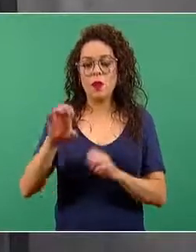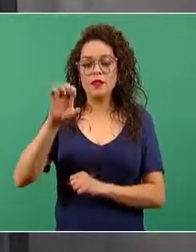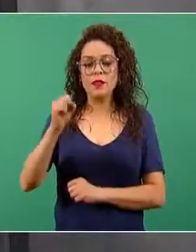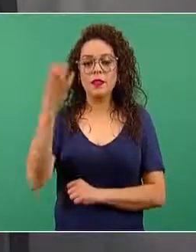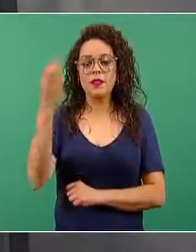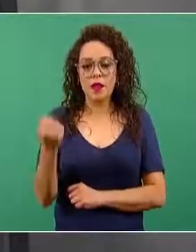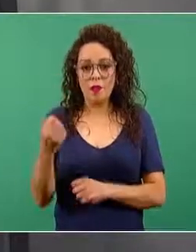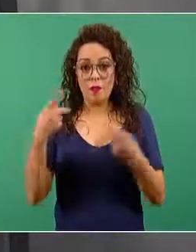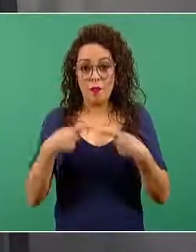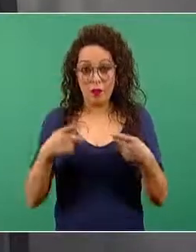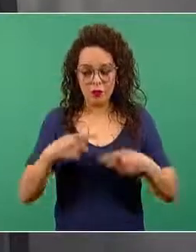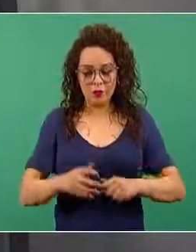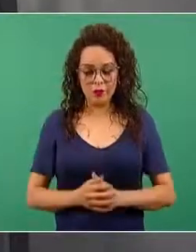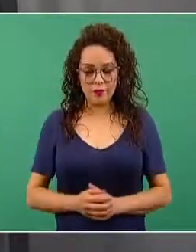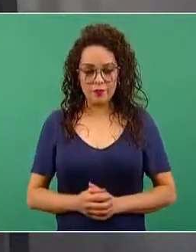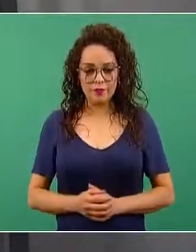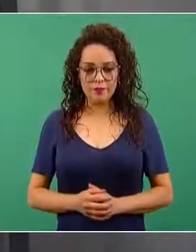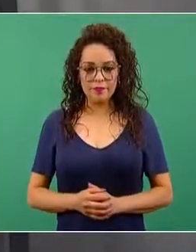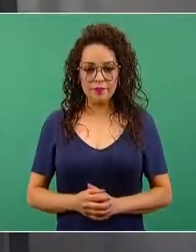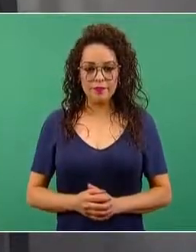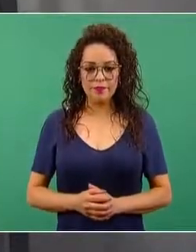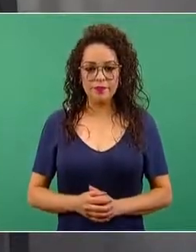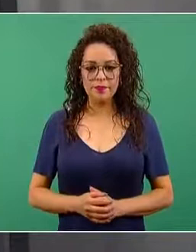3,779,969. La siguiente, por favor.